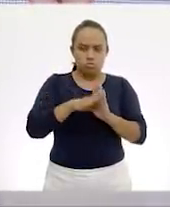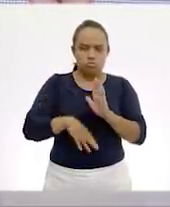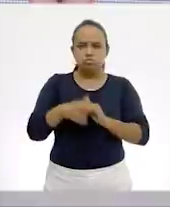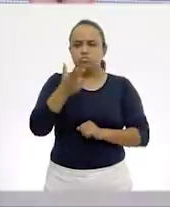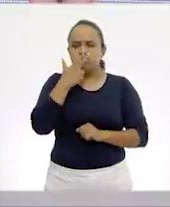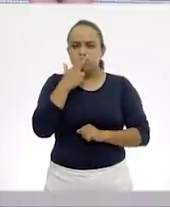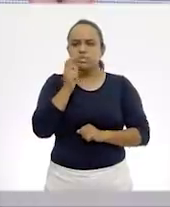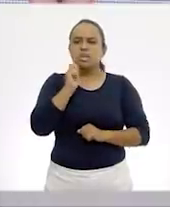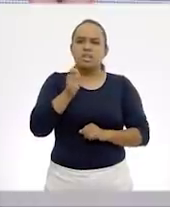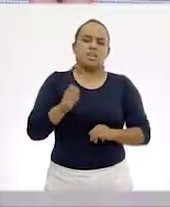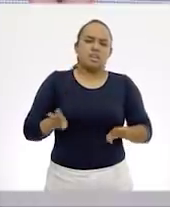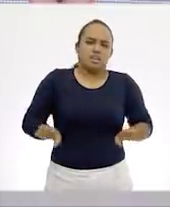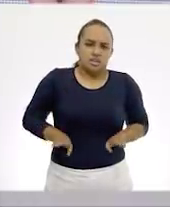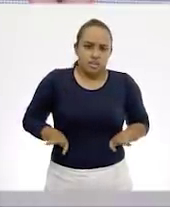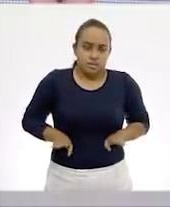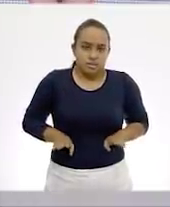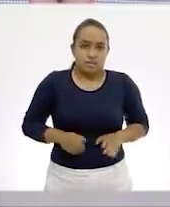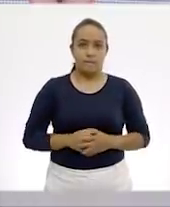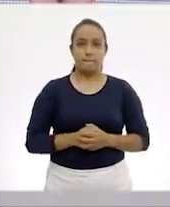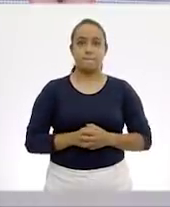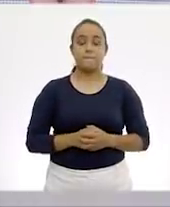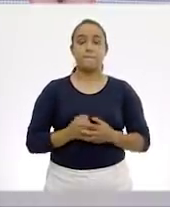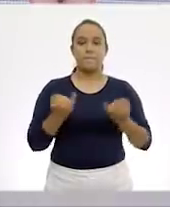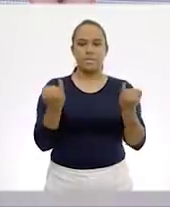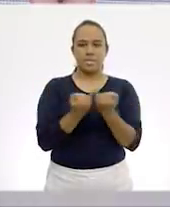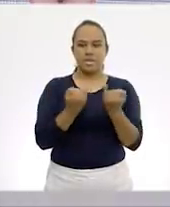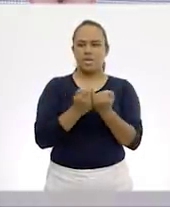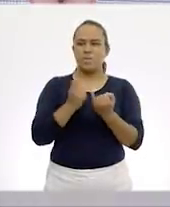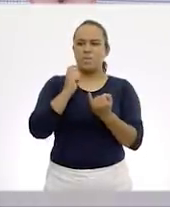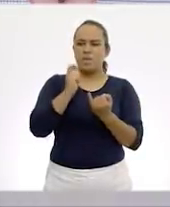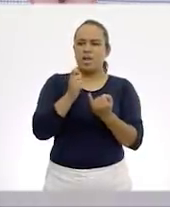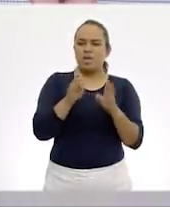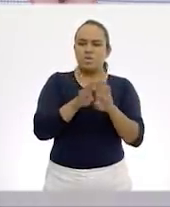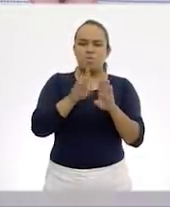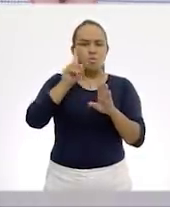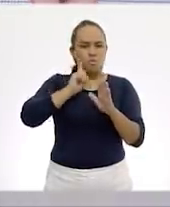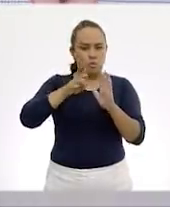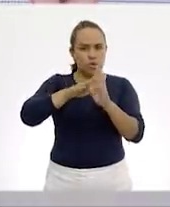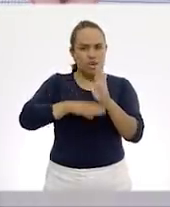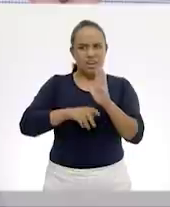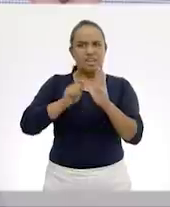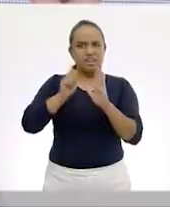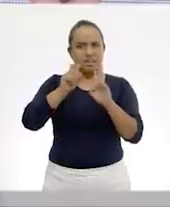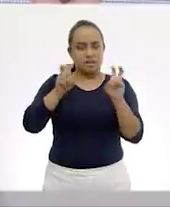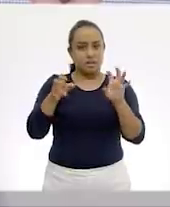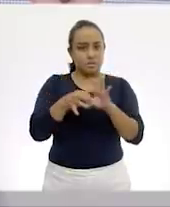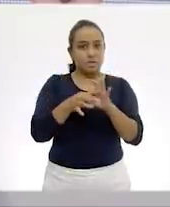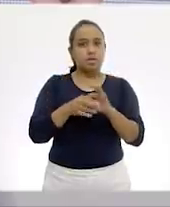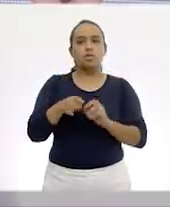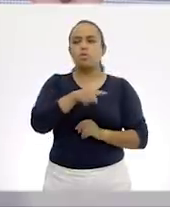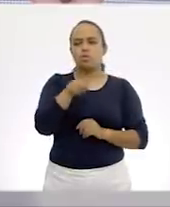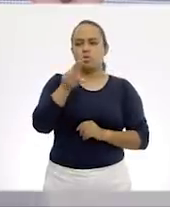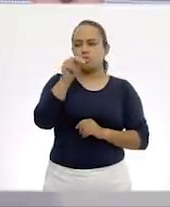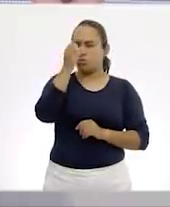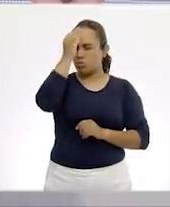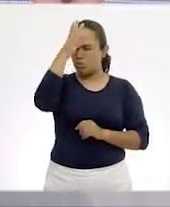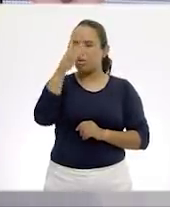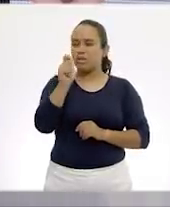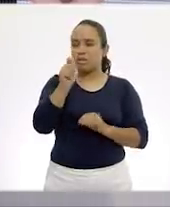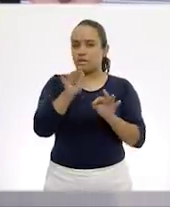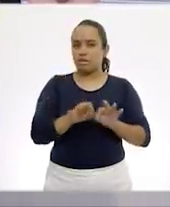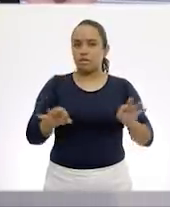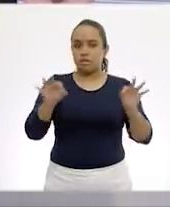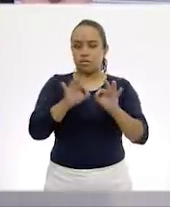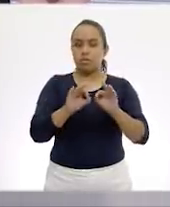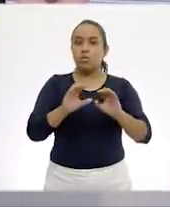sus características. Y hablando de todo lo que se refiere al sistema sexual de las mujeres, no olvidemos algo muy importante,